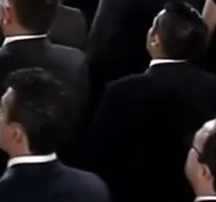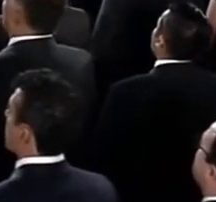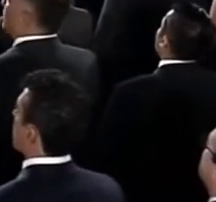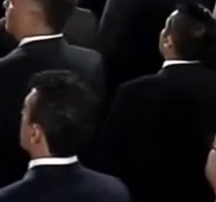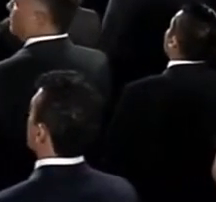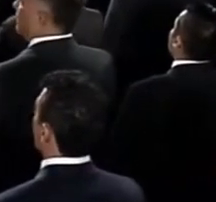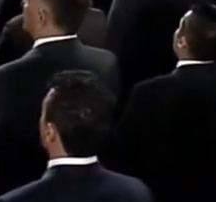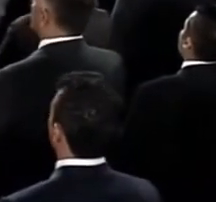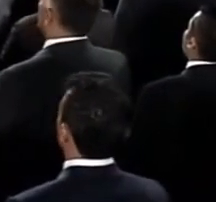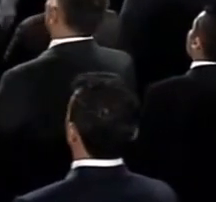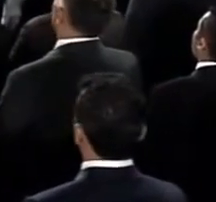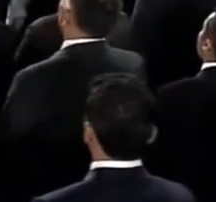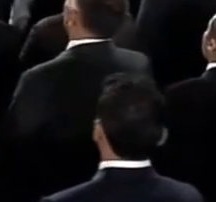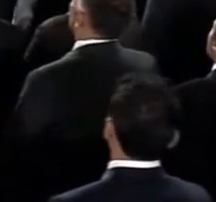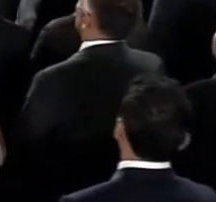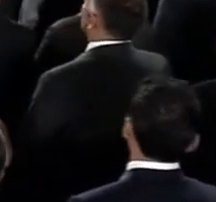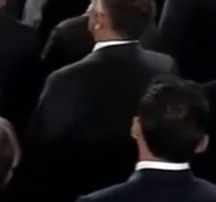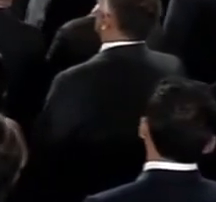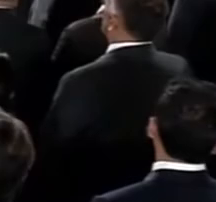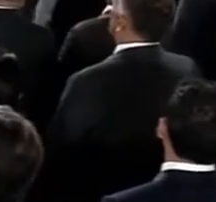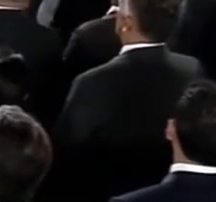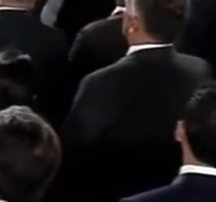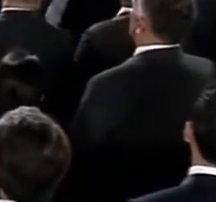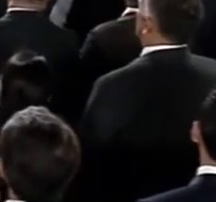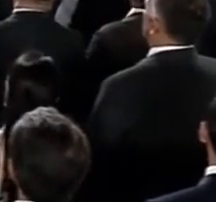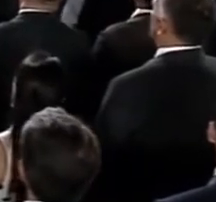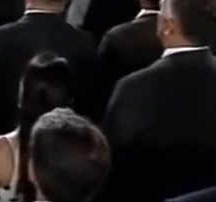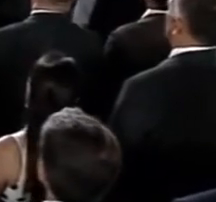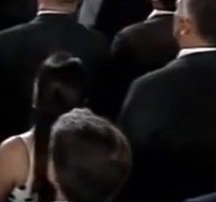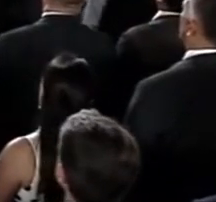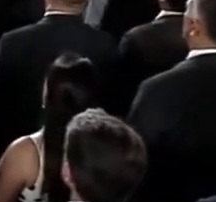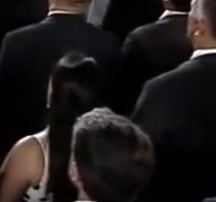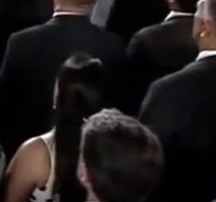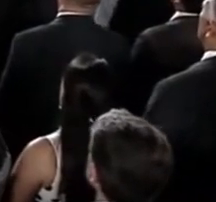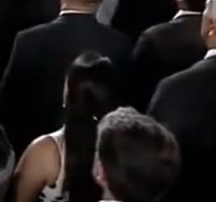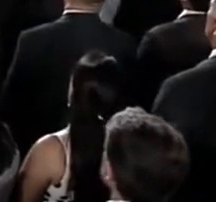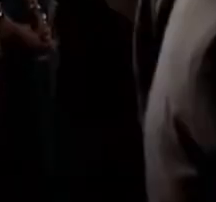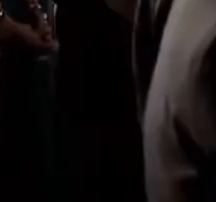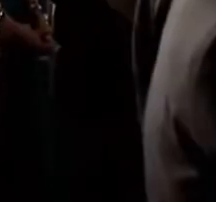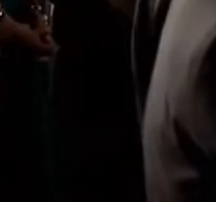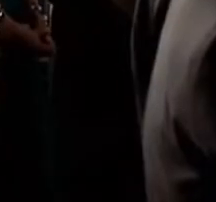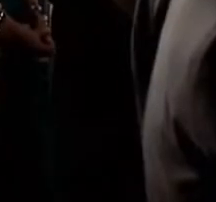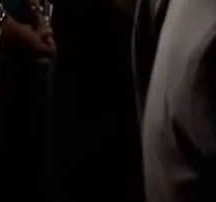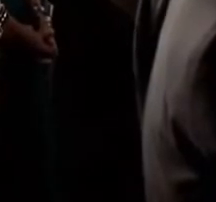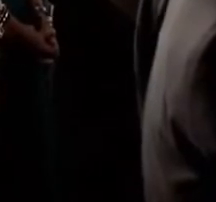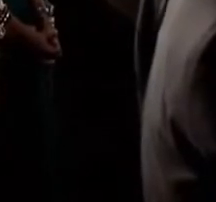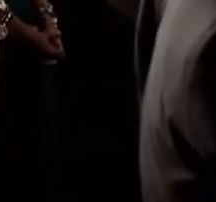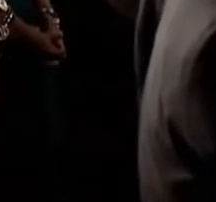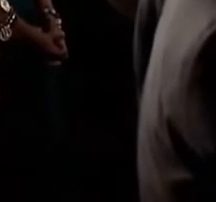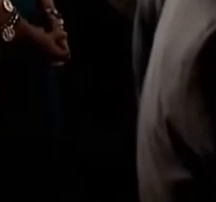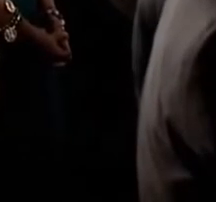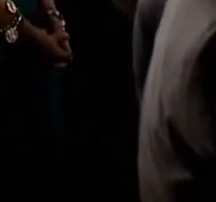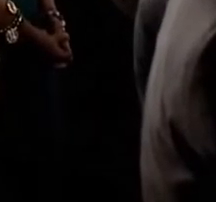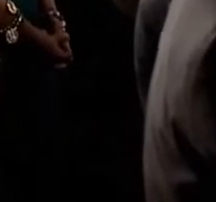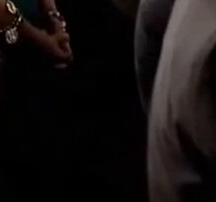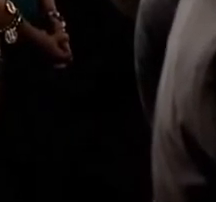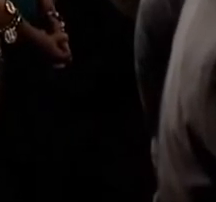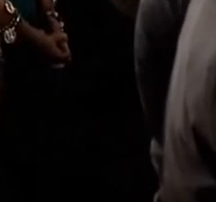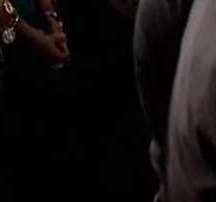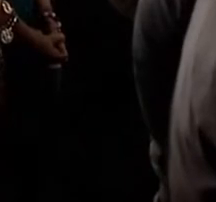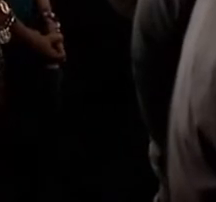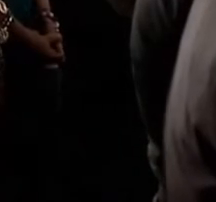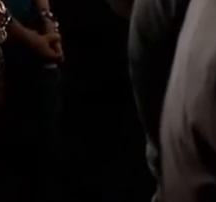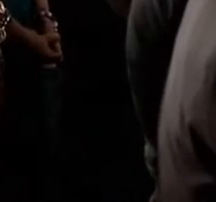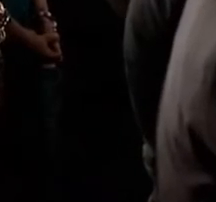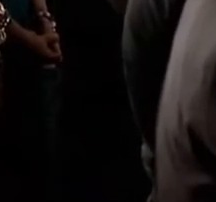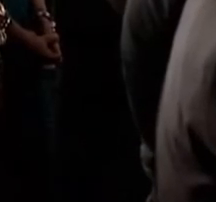tienes oliva de la paz, el arcángel divino, en el cielo tu eterno